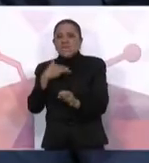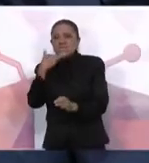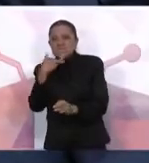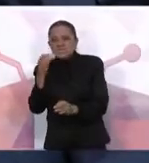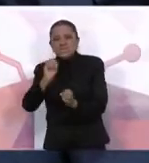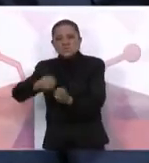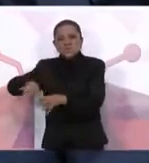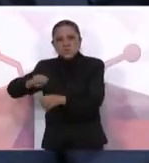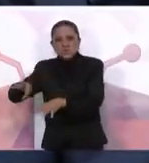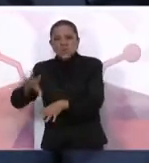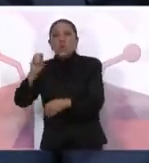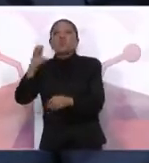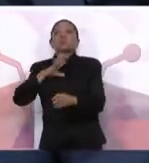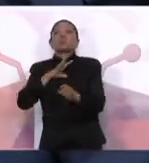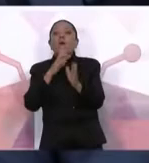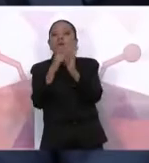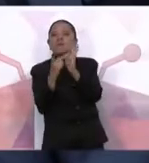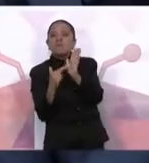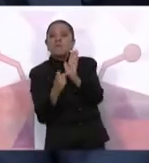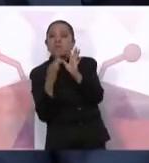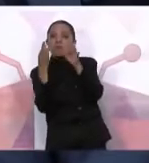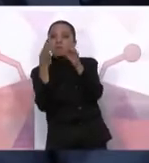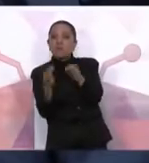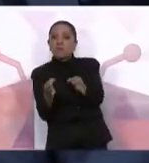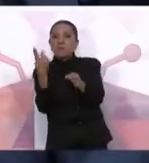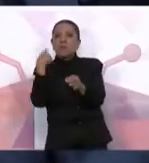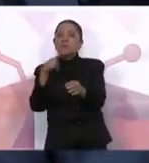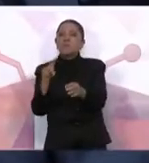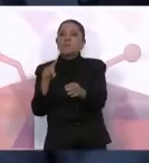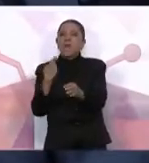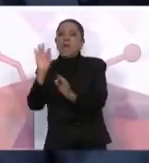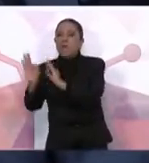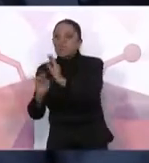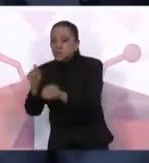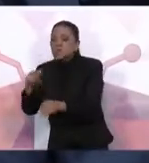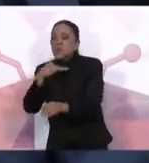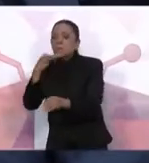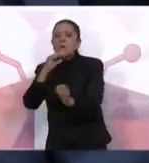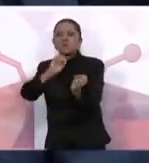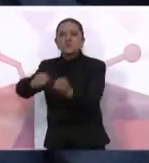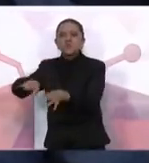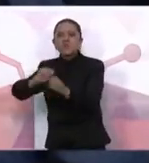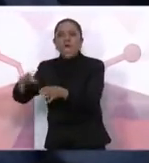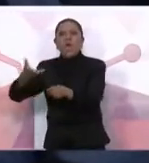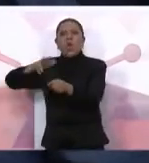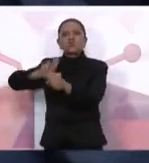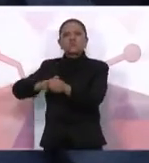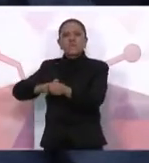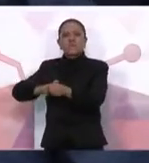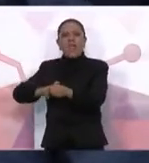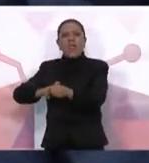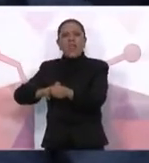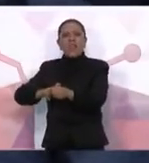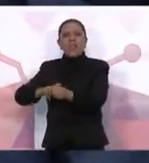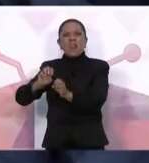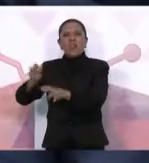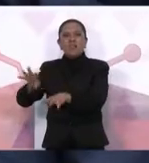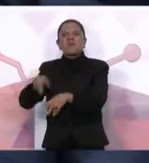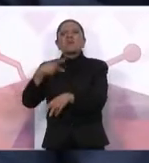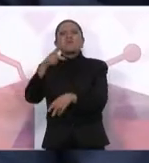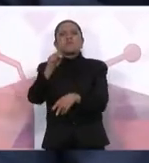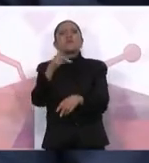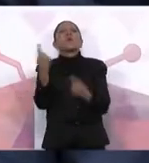para el tratamiento de esos residuos sólidos ni un tratamiento específico para el mismo que haría usted en ese caso no si existe una ley